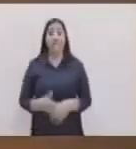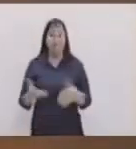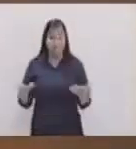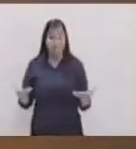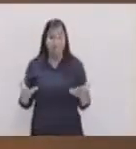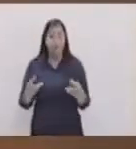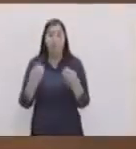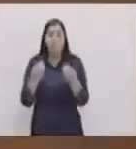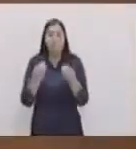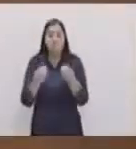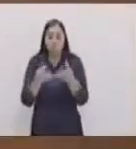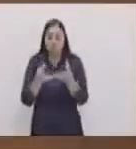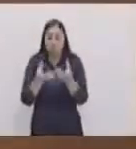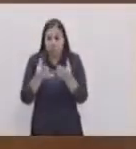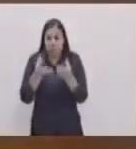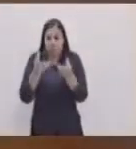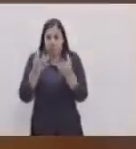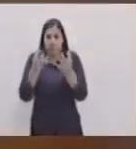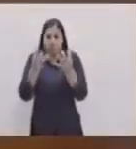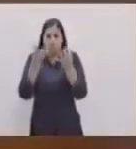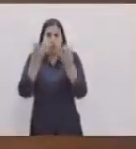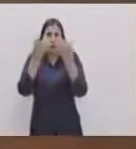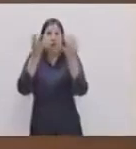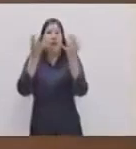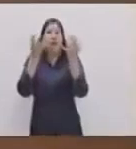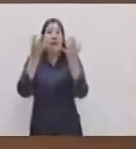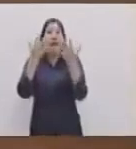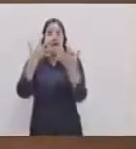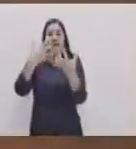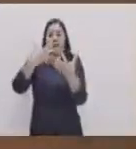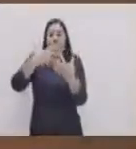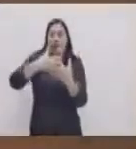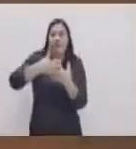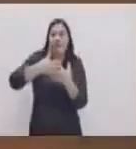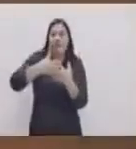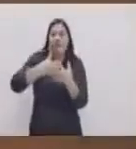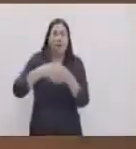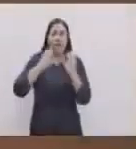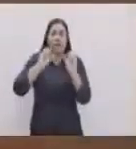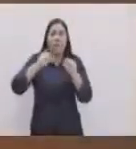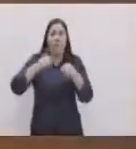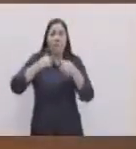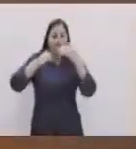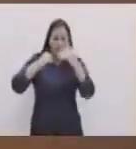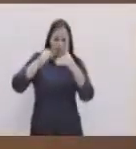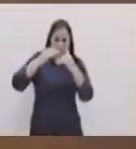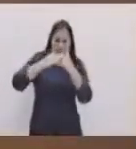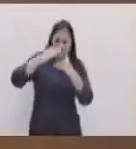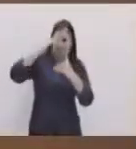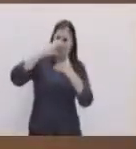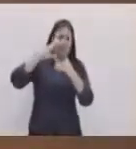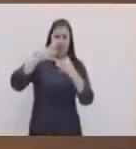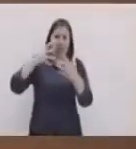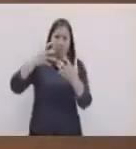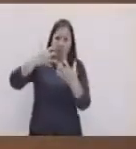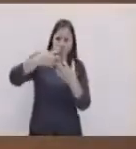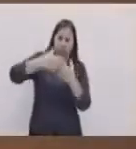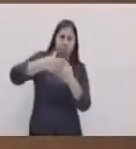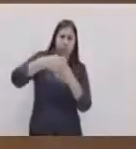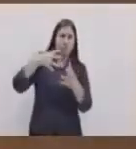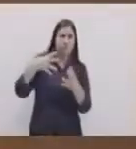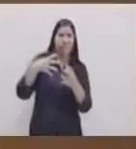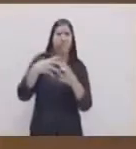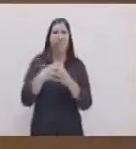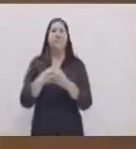Sacó bastantes burbujas y se puso súper homogéneo. No podemos ver la diferencia de uno del otro. Ahora quiero que